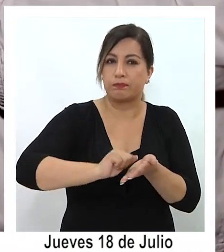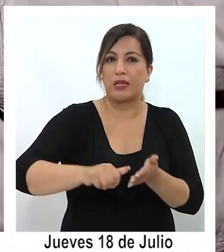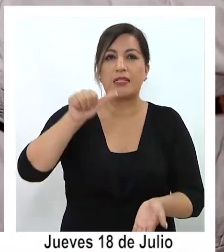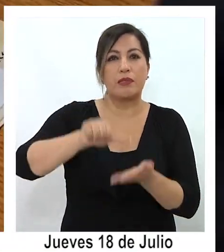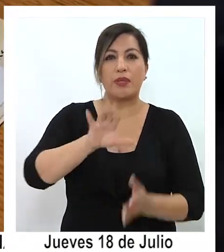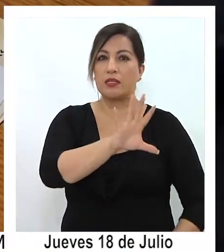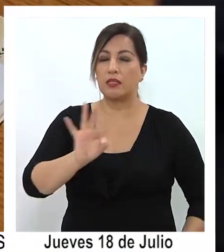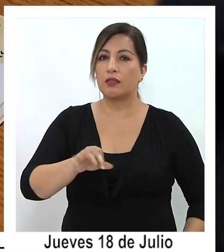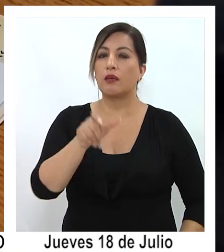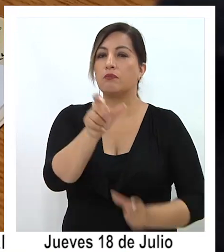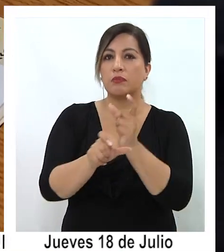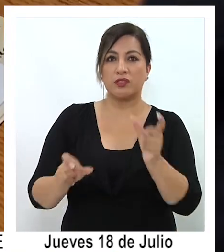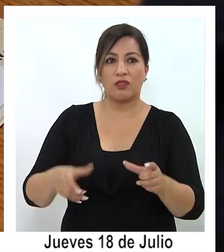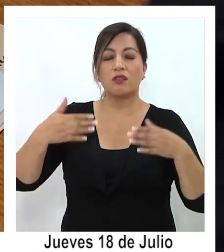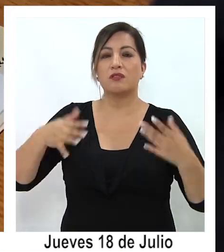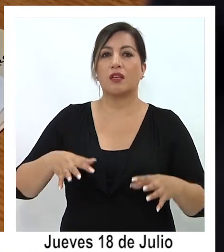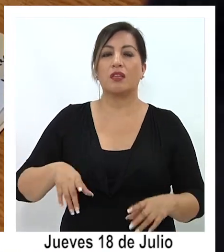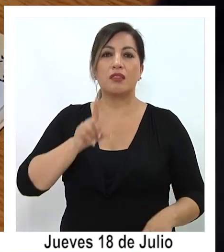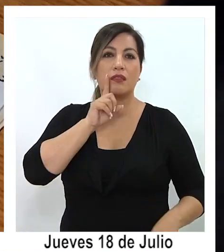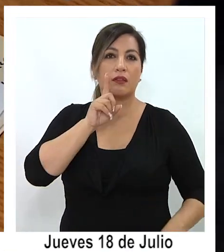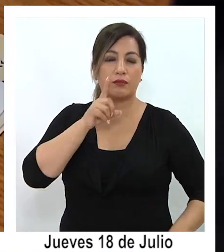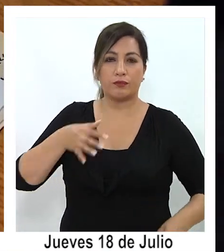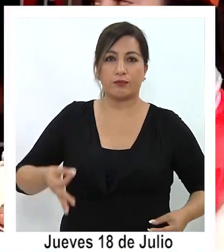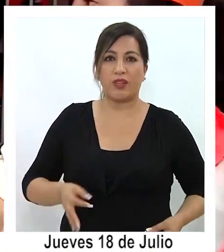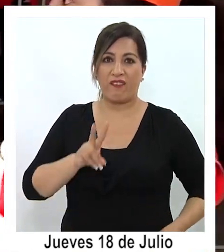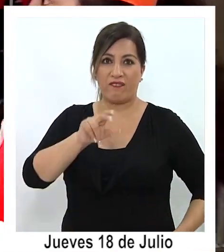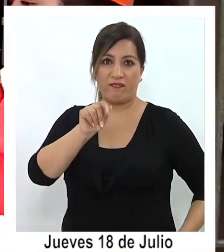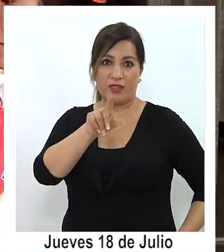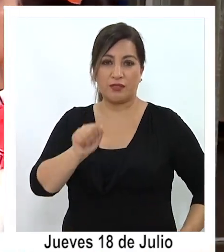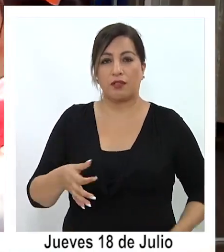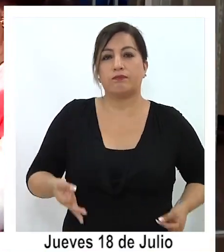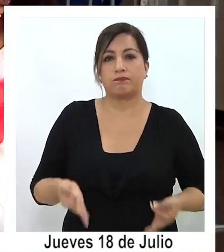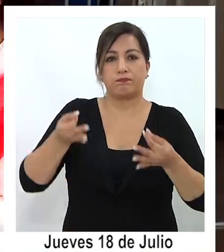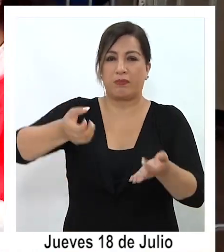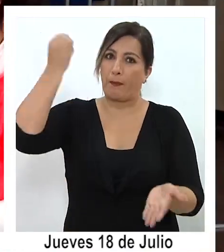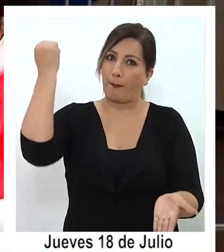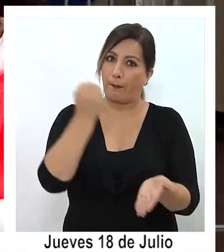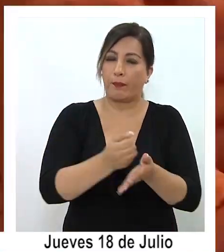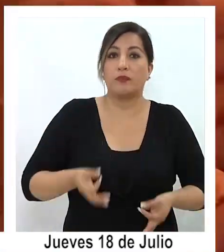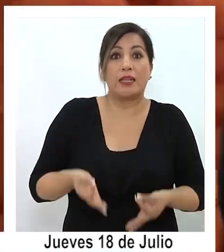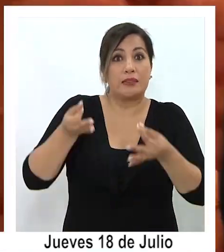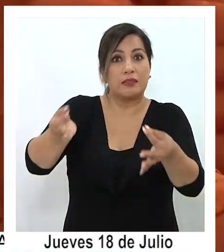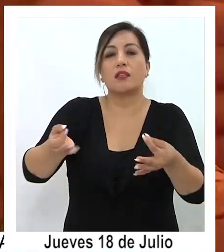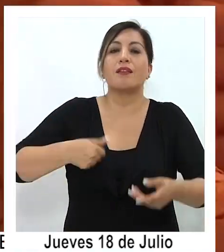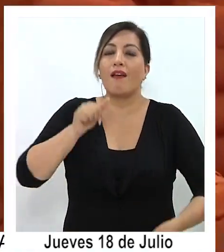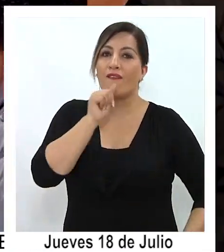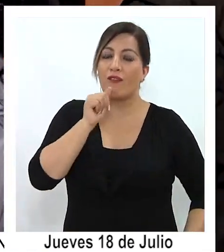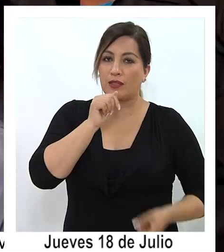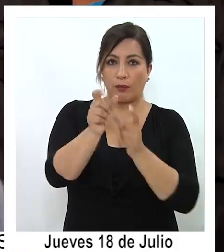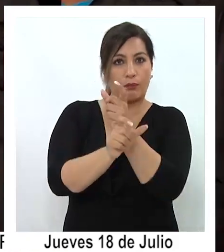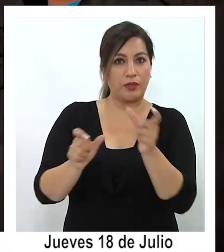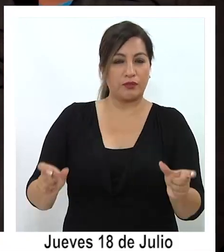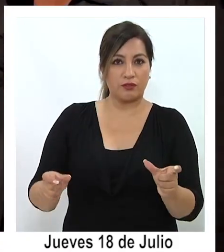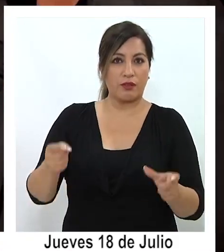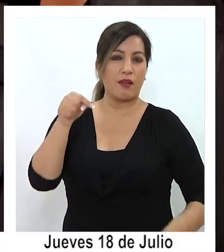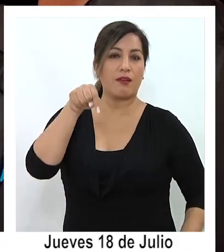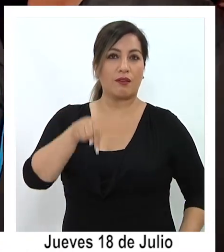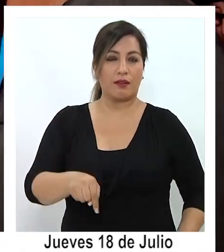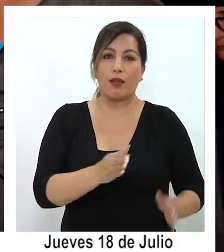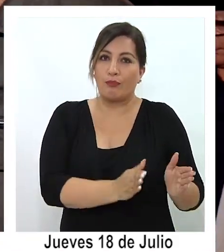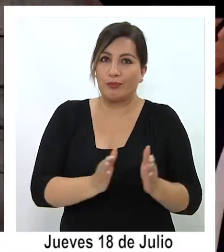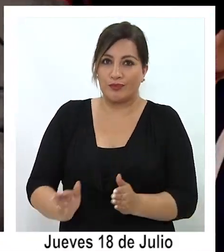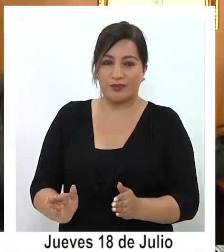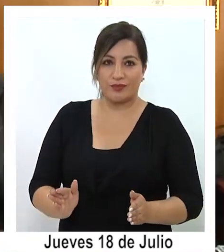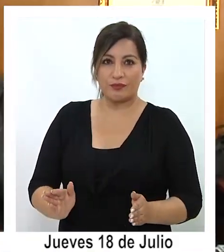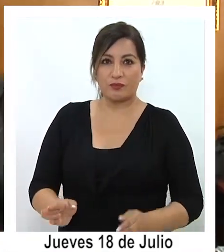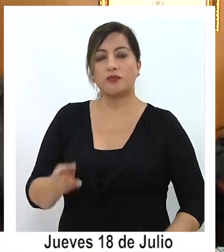los 6.500 personas ya se le han entregado su visa. Se han estampado su visa. Pero queda todavía gente en este